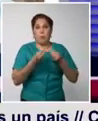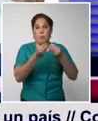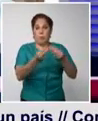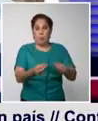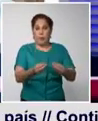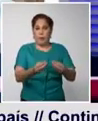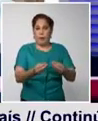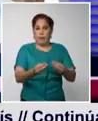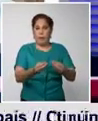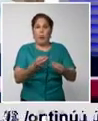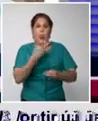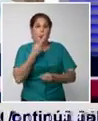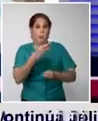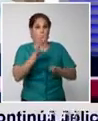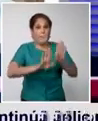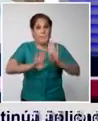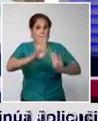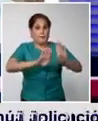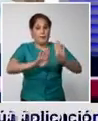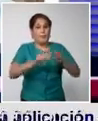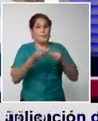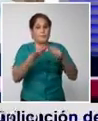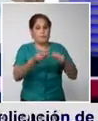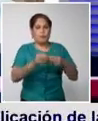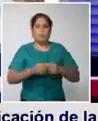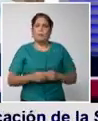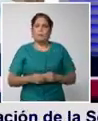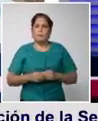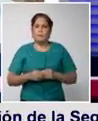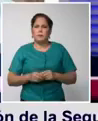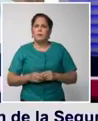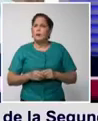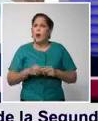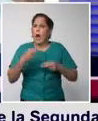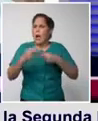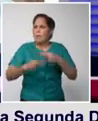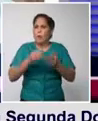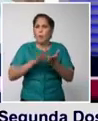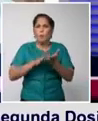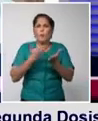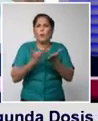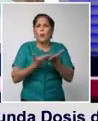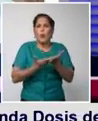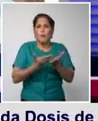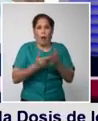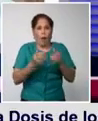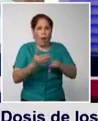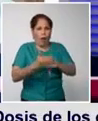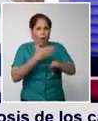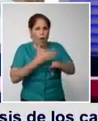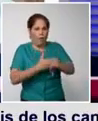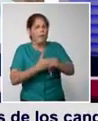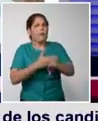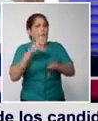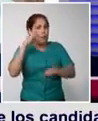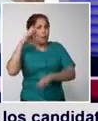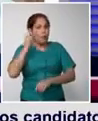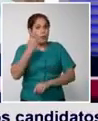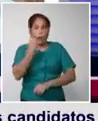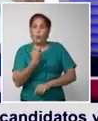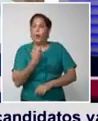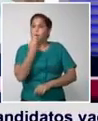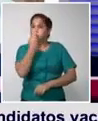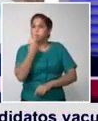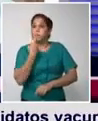inmunológica de estos individuos. Y realizamos una prueba de concepto donde evidenciamos que una sola dosis de